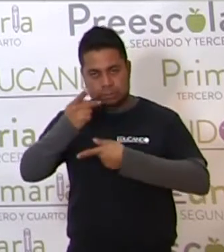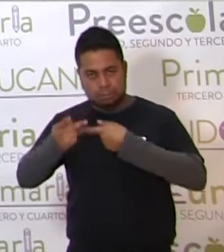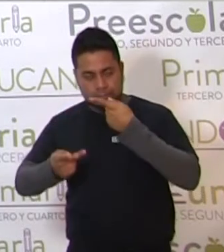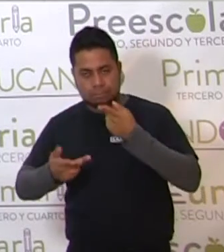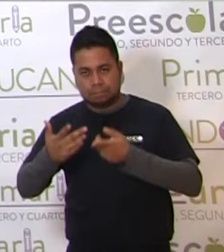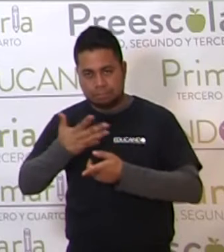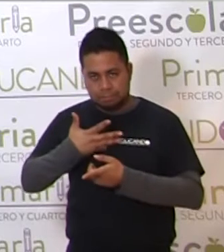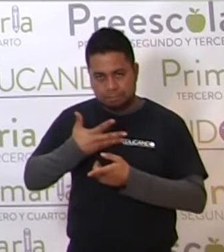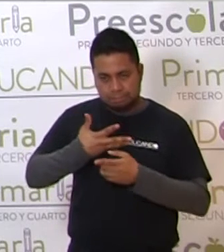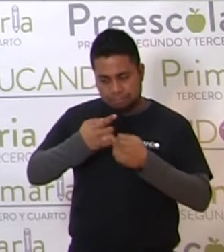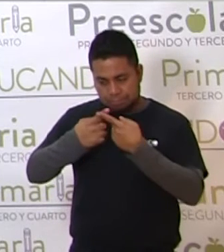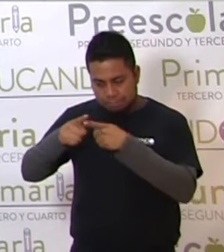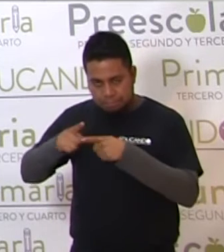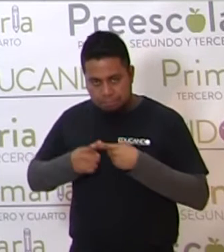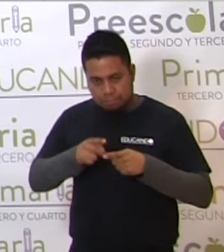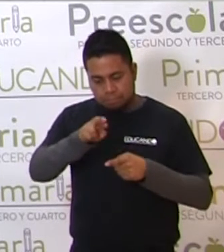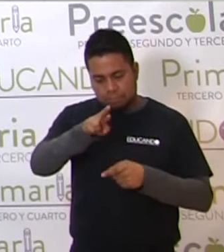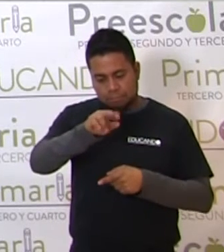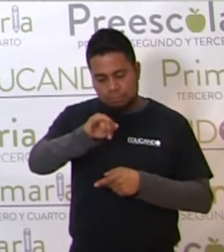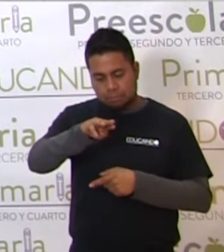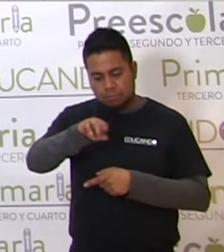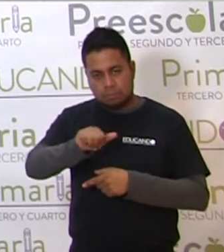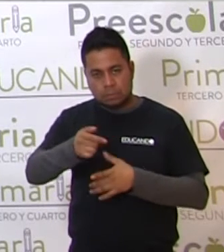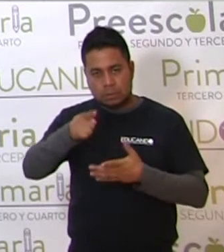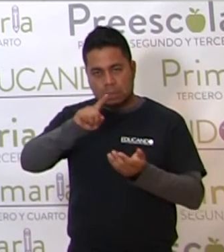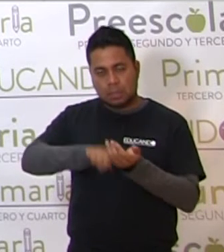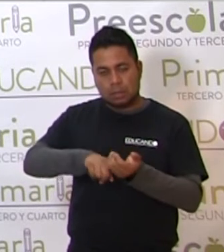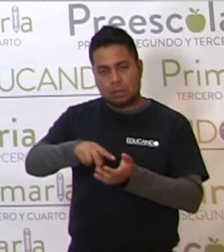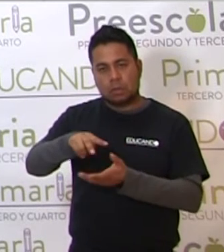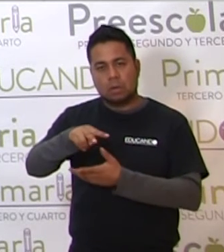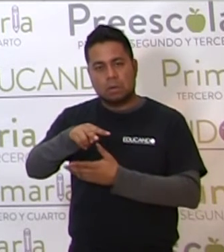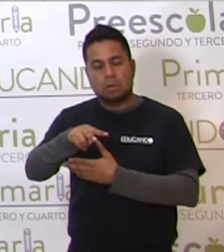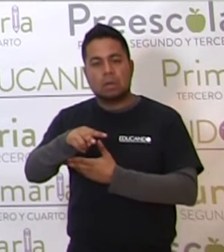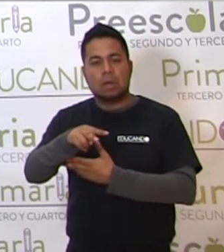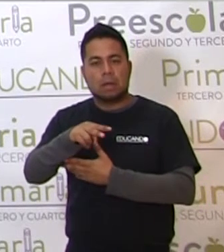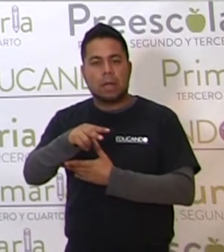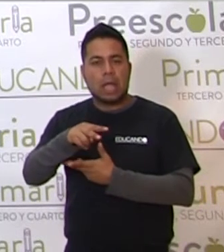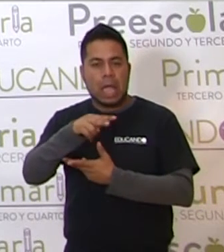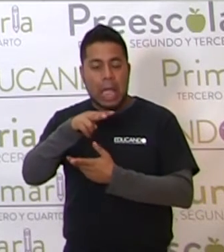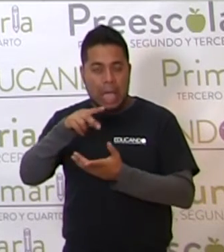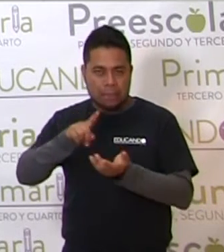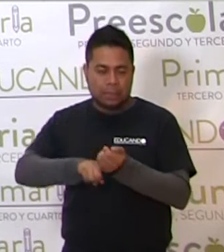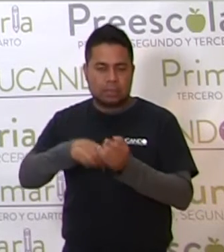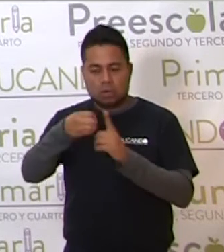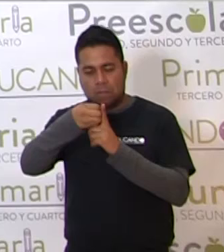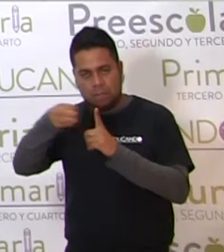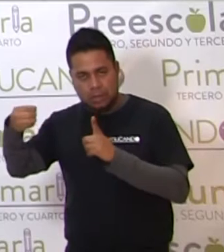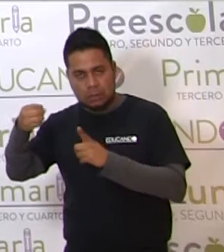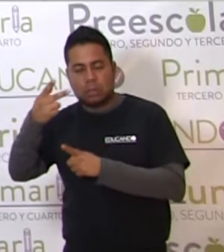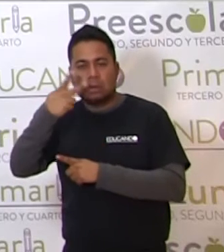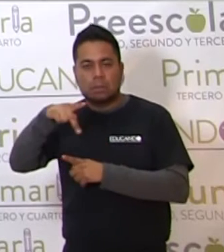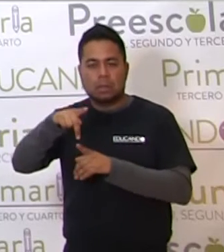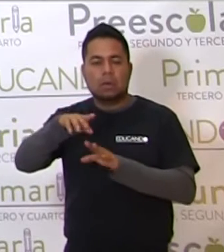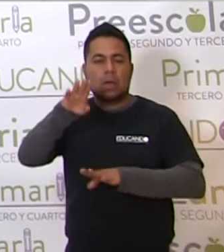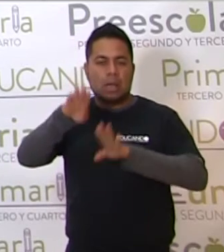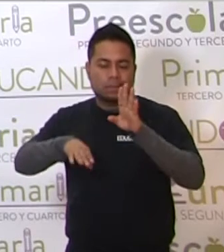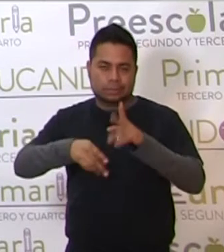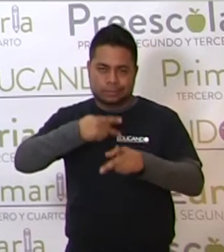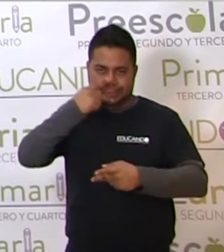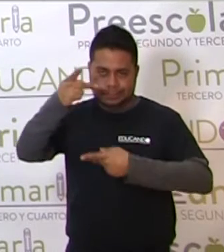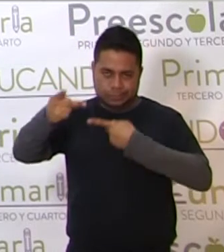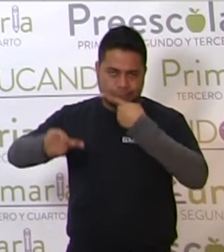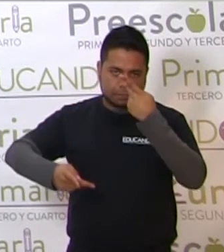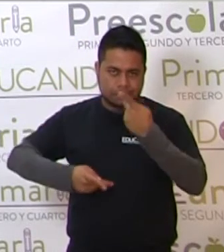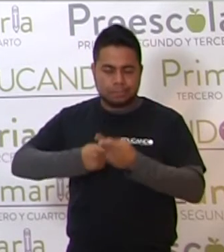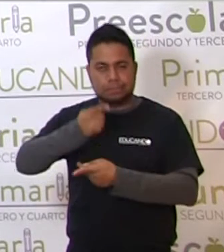existir rimas dentro de los versos Pero en algunas en algunos poemas te